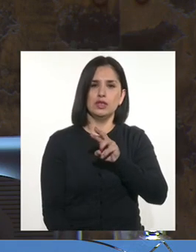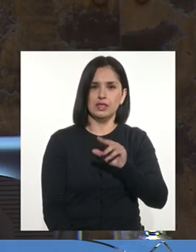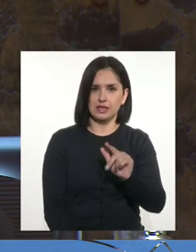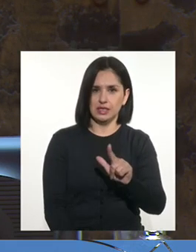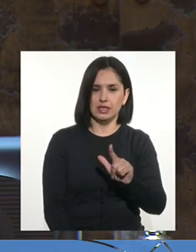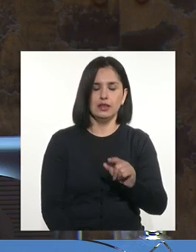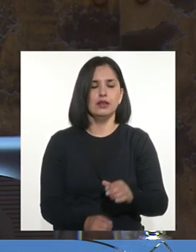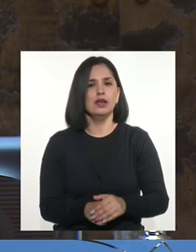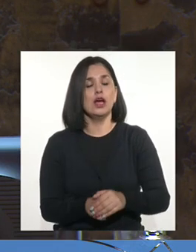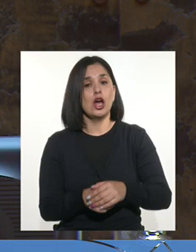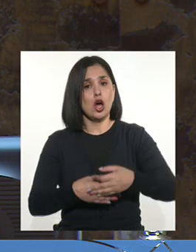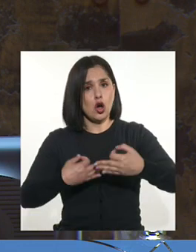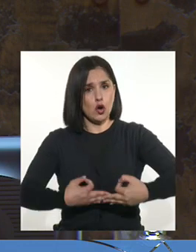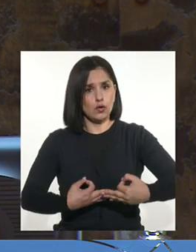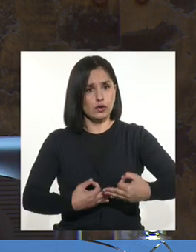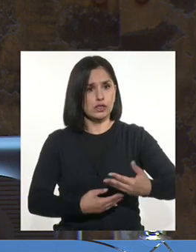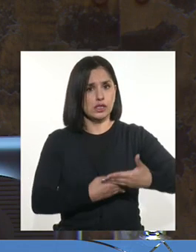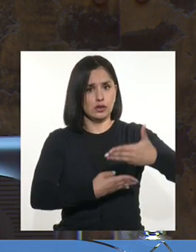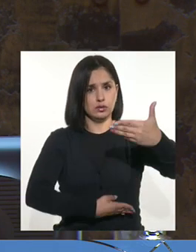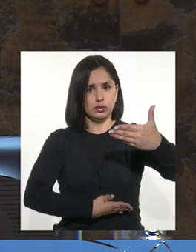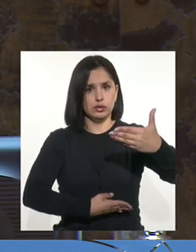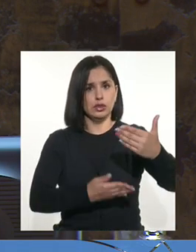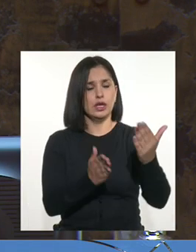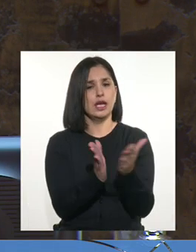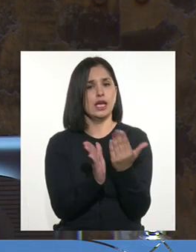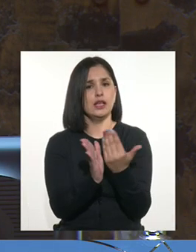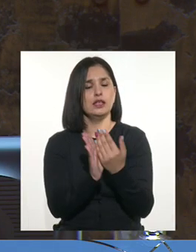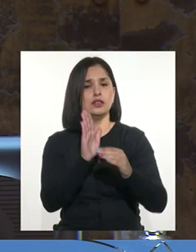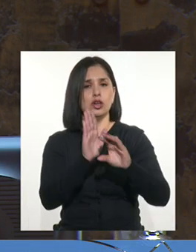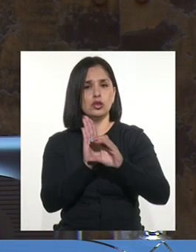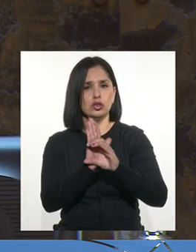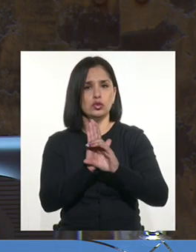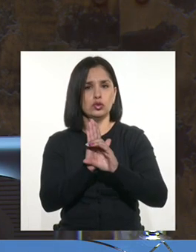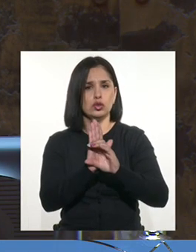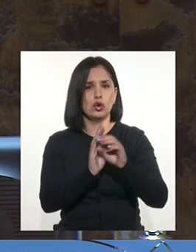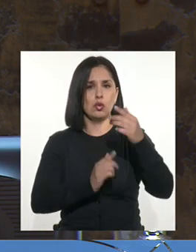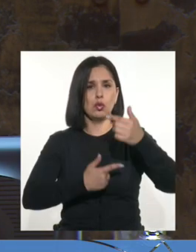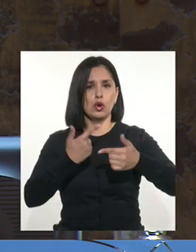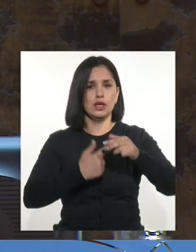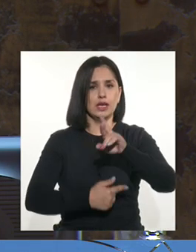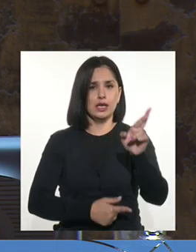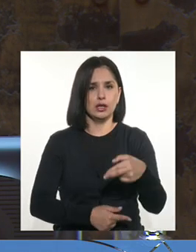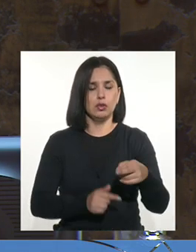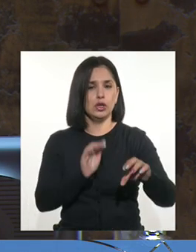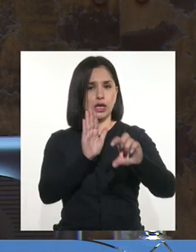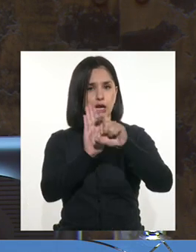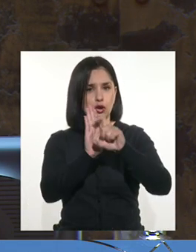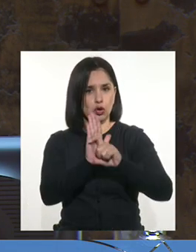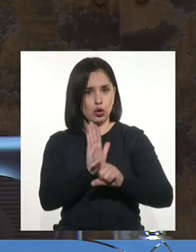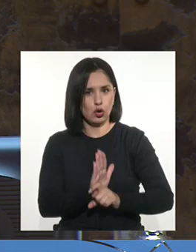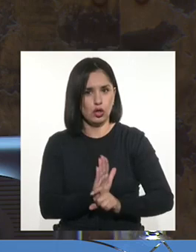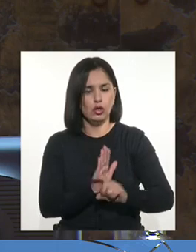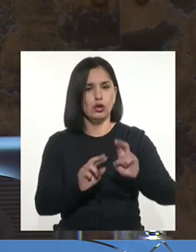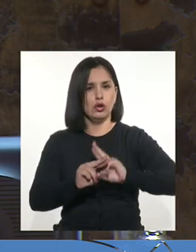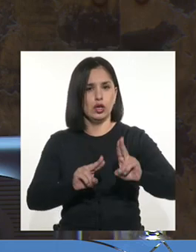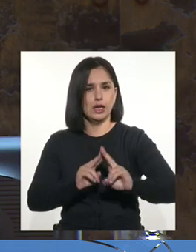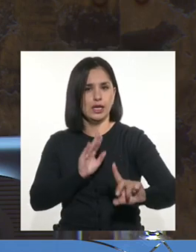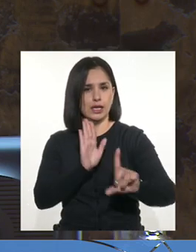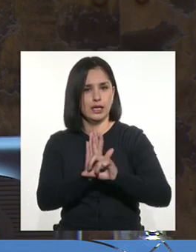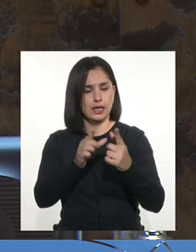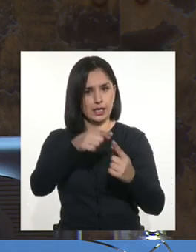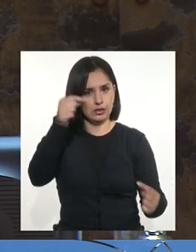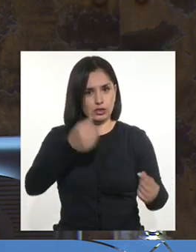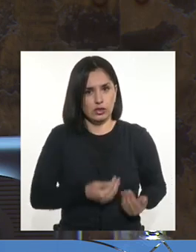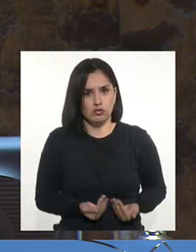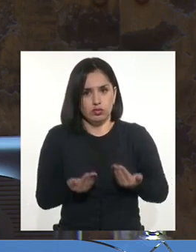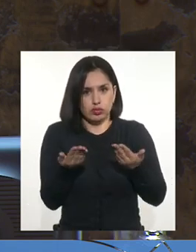a las ediciones de la constitución política de la república de los códigos de la república y la legislación nacional puestas a